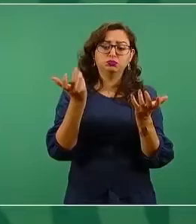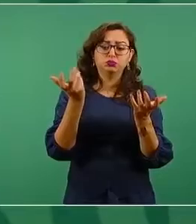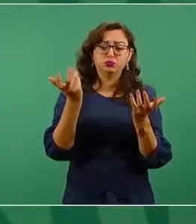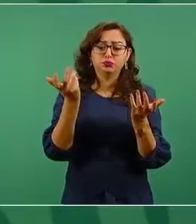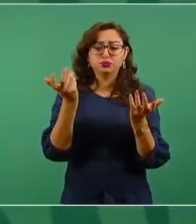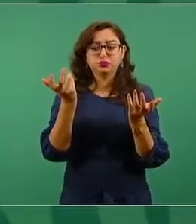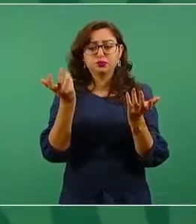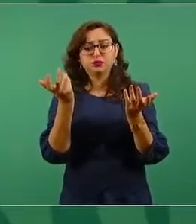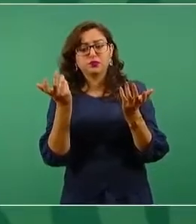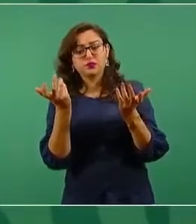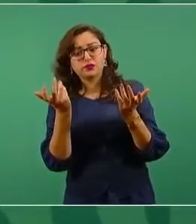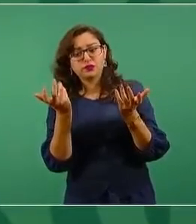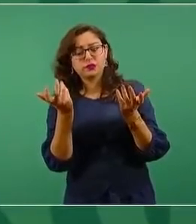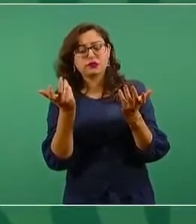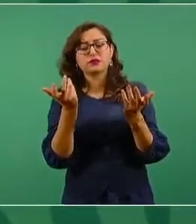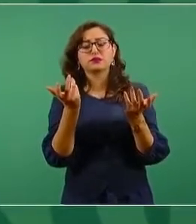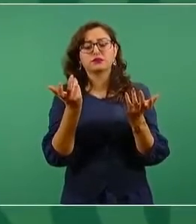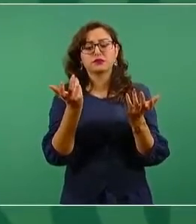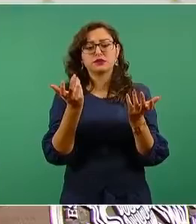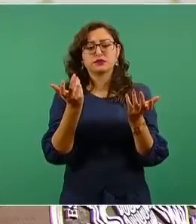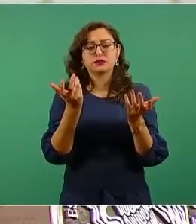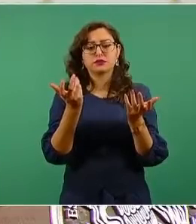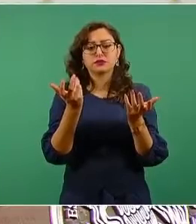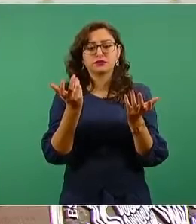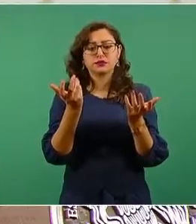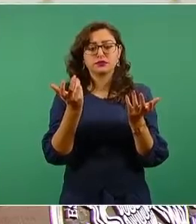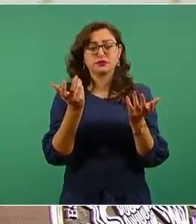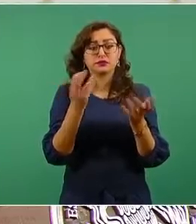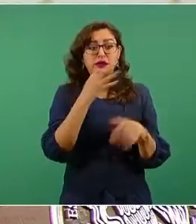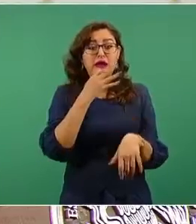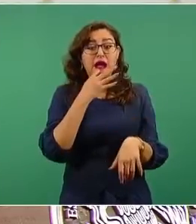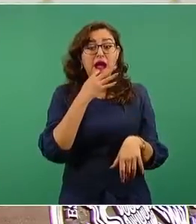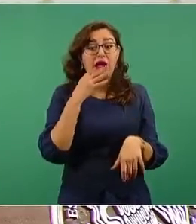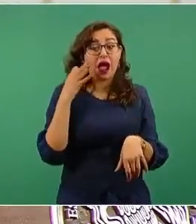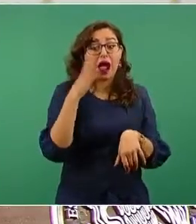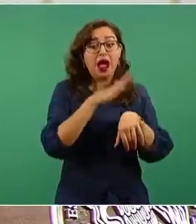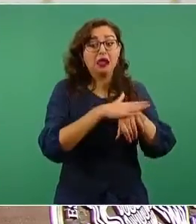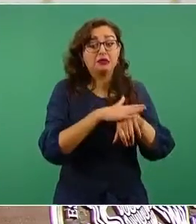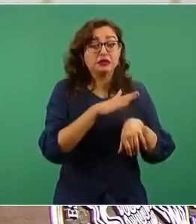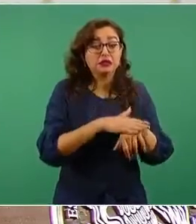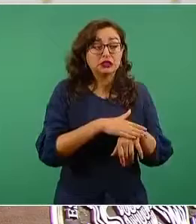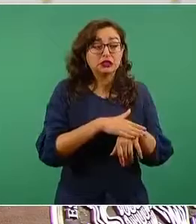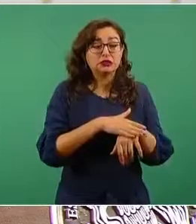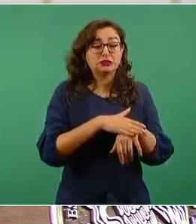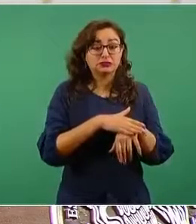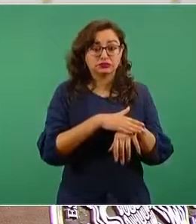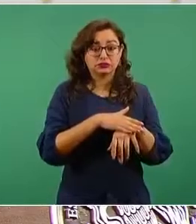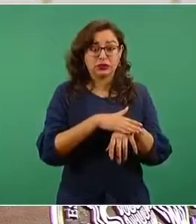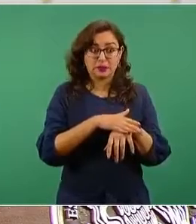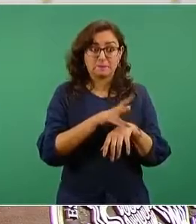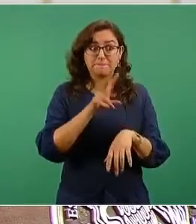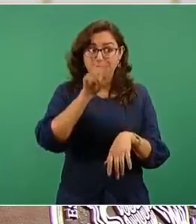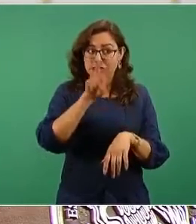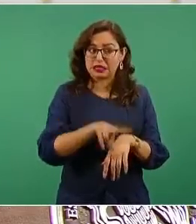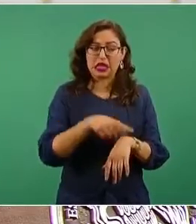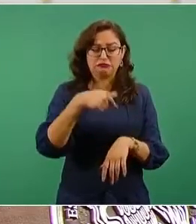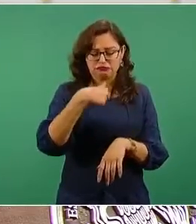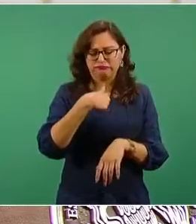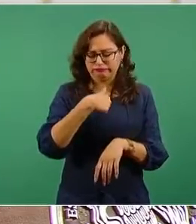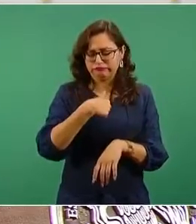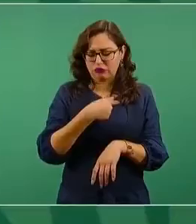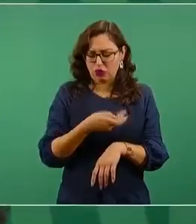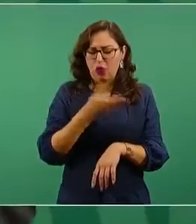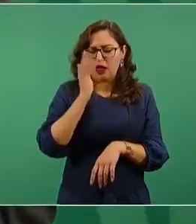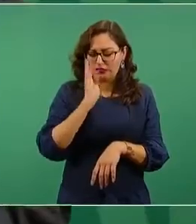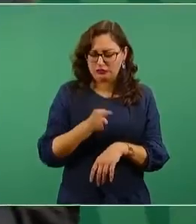se informa sobre hechos de corrupción más grande que puedan significar también